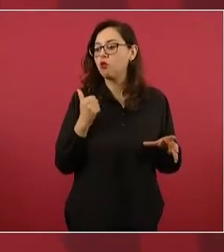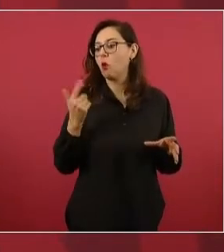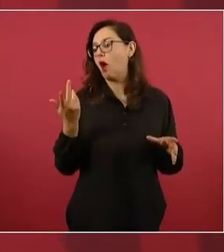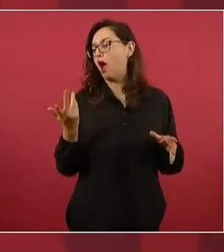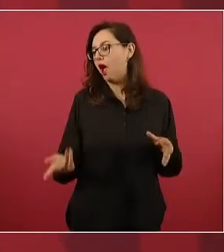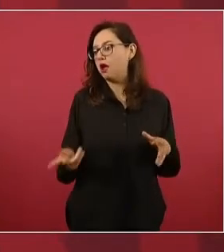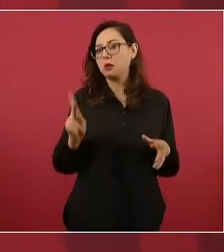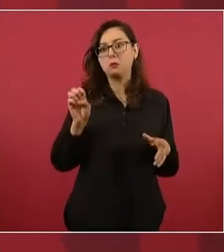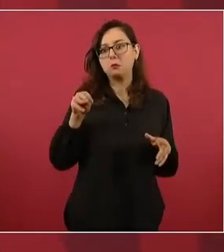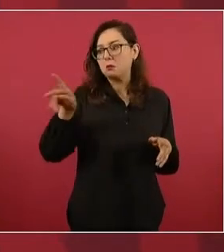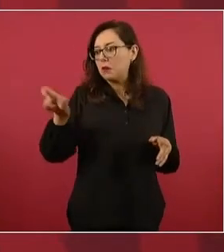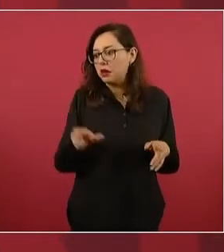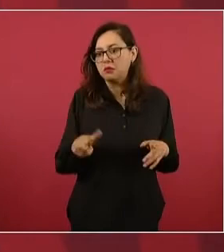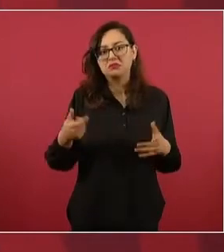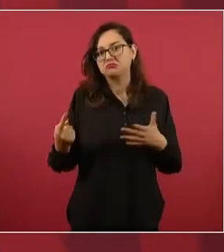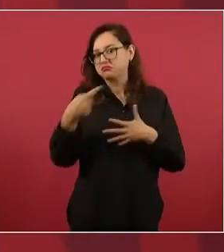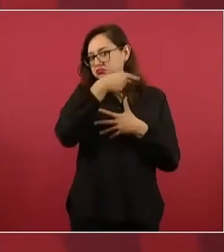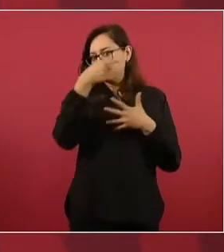instituciones.